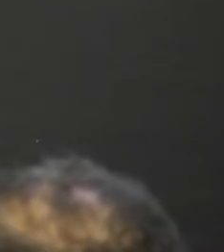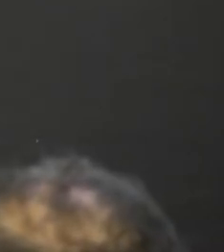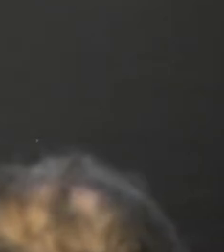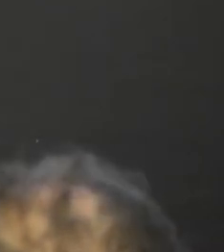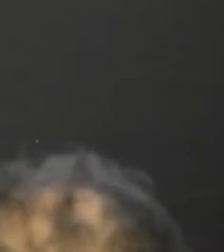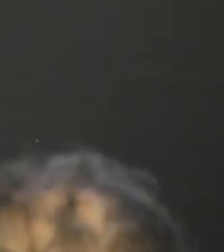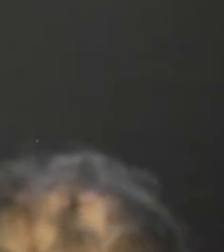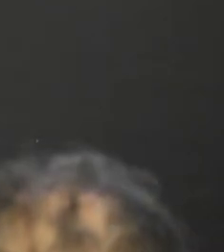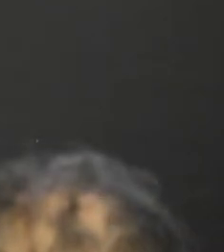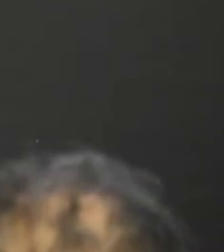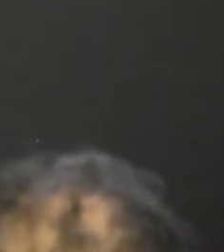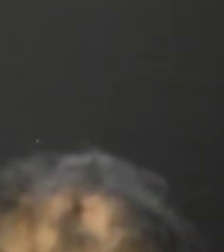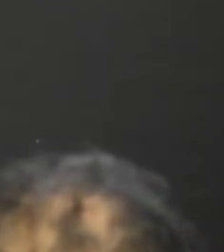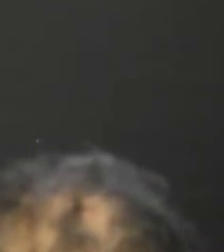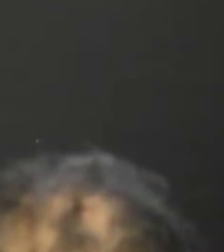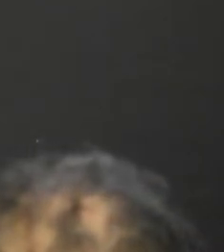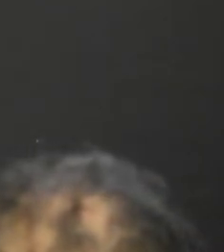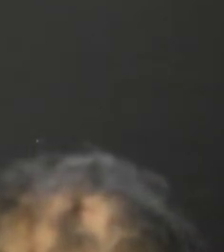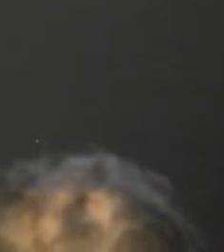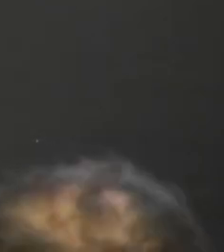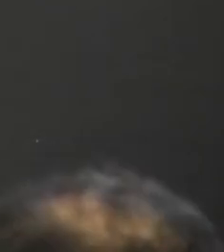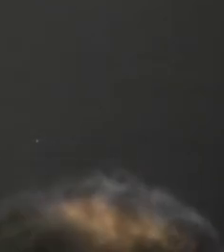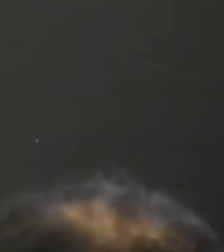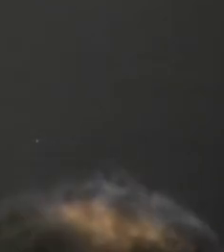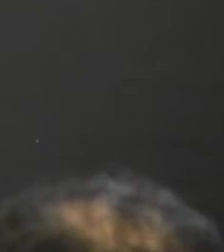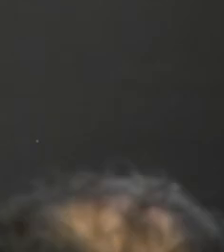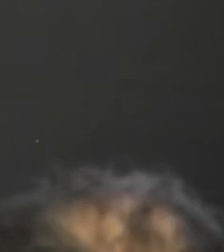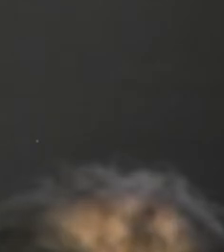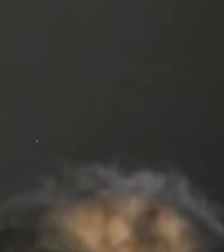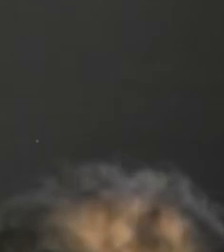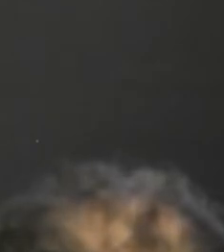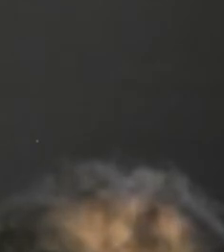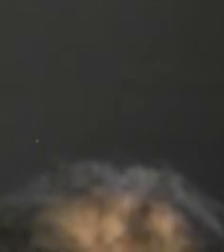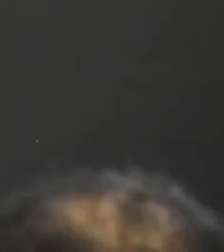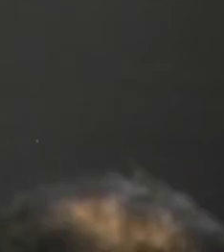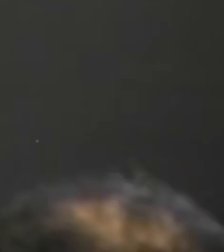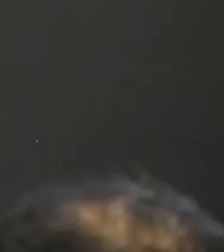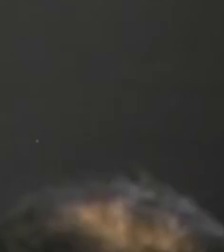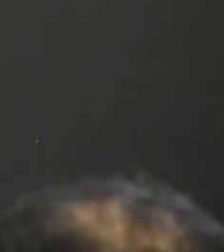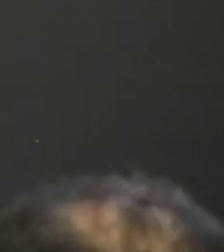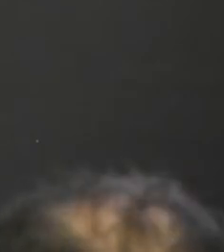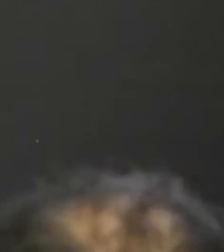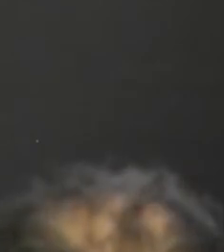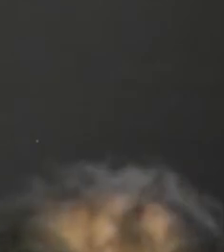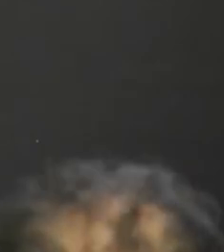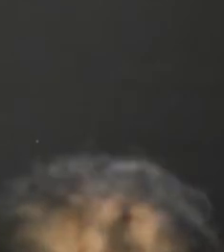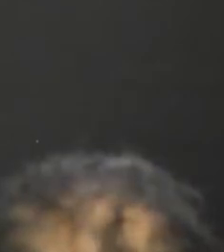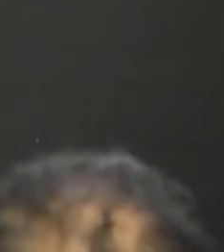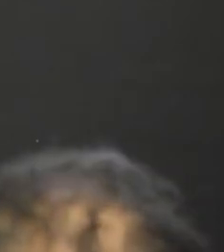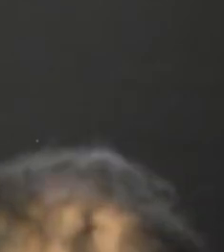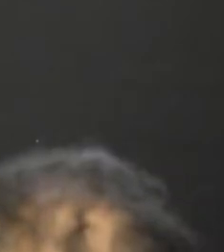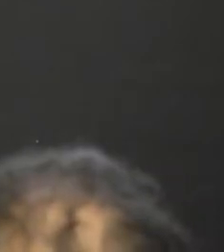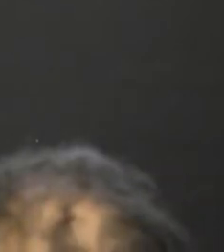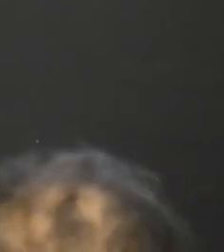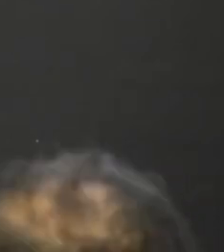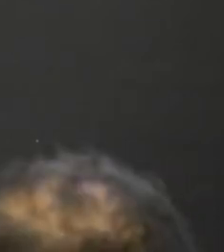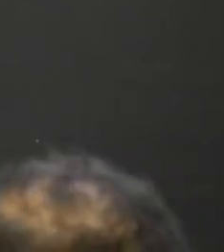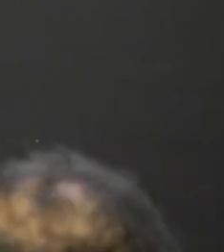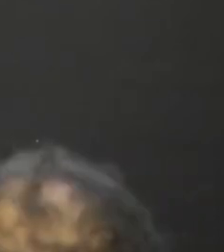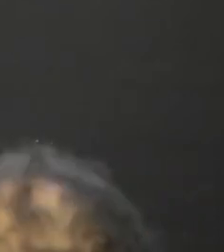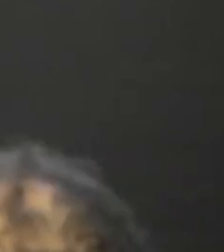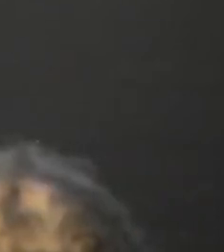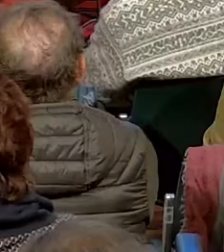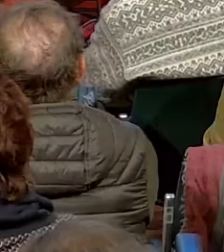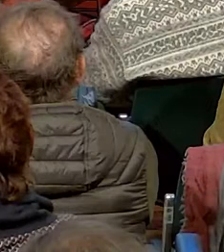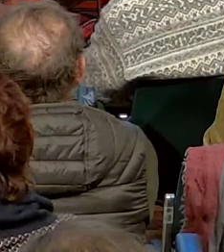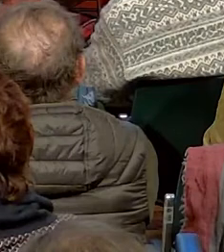ten dos nacionalismos periféricos a persecución a que estes foron sometidos durante a